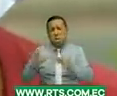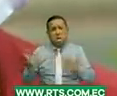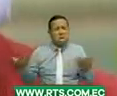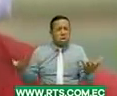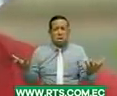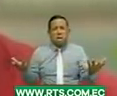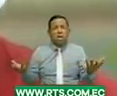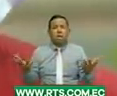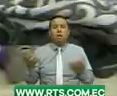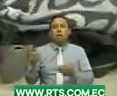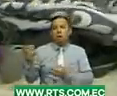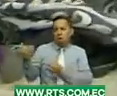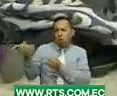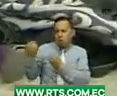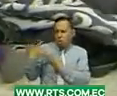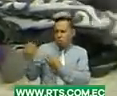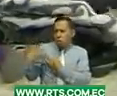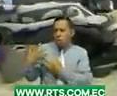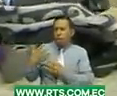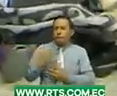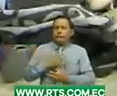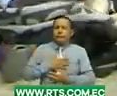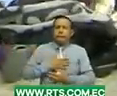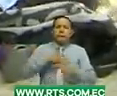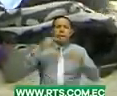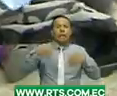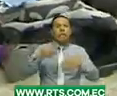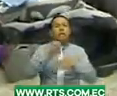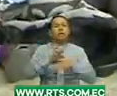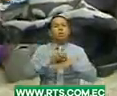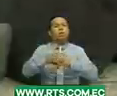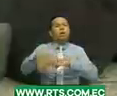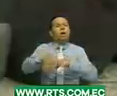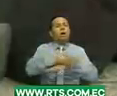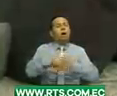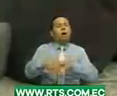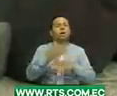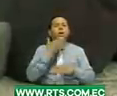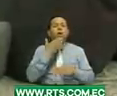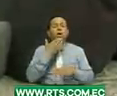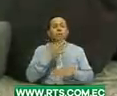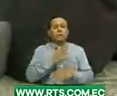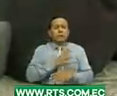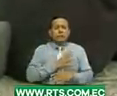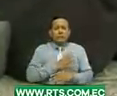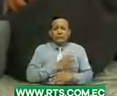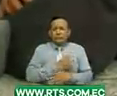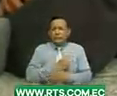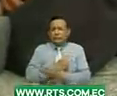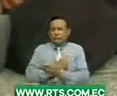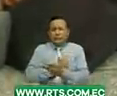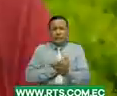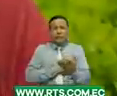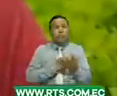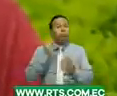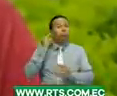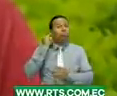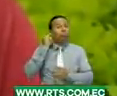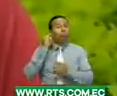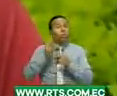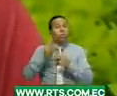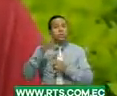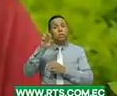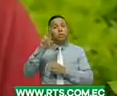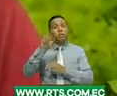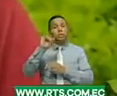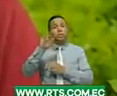con testimonios así es común en las calles de Ecuador. A su vez, no deja de ser desgarrador. Es Erika Peña, quien tiene 2 meses